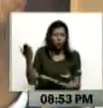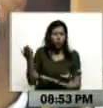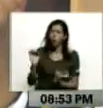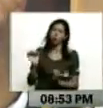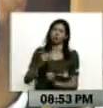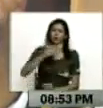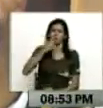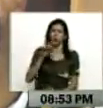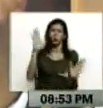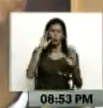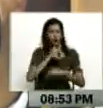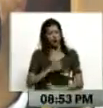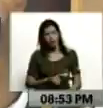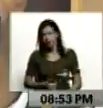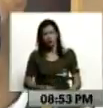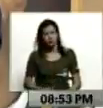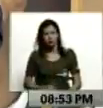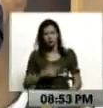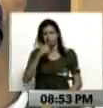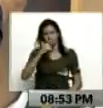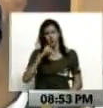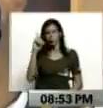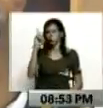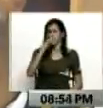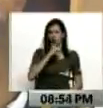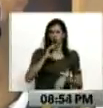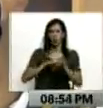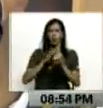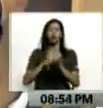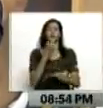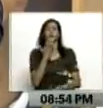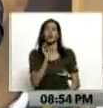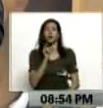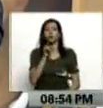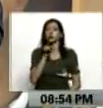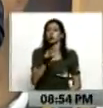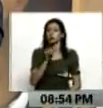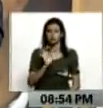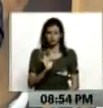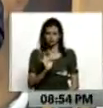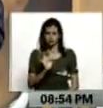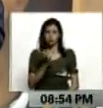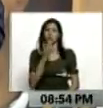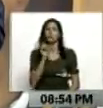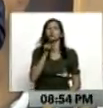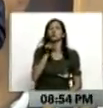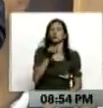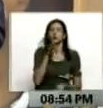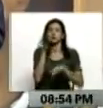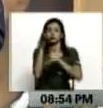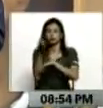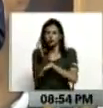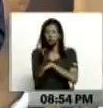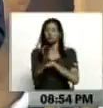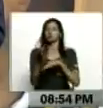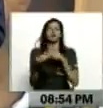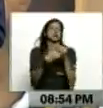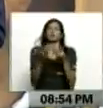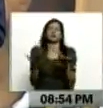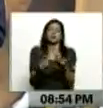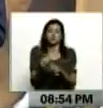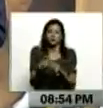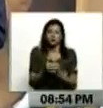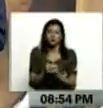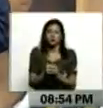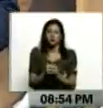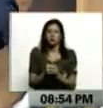seria es de gente poco seria Porque si usted escúcheme si usted va